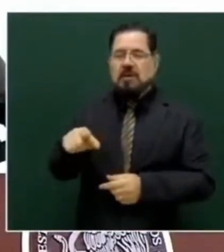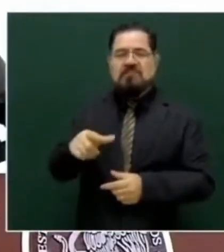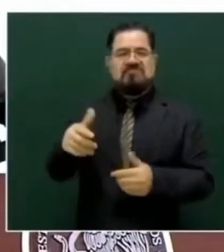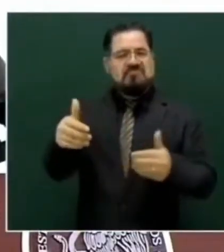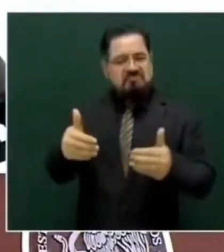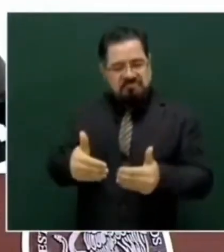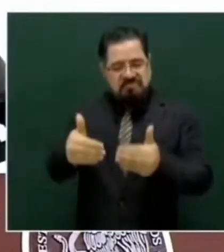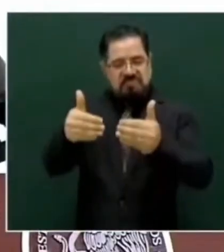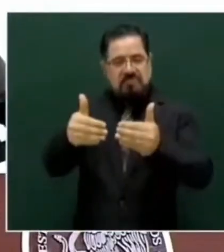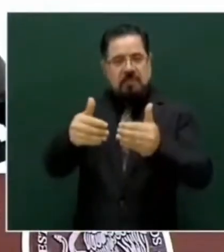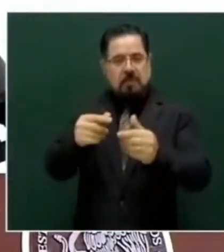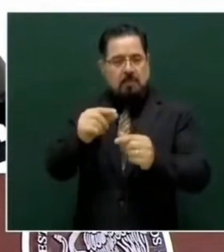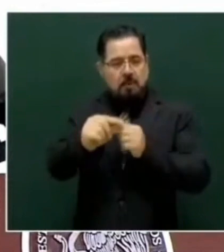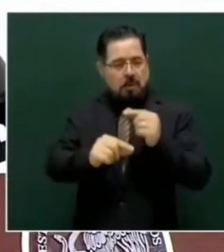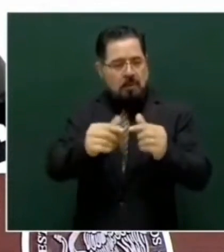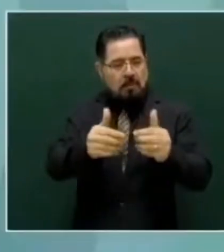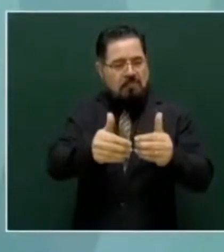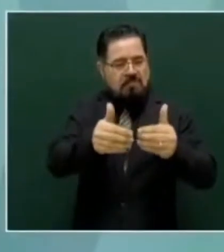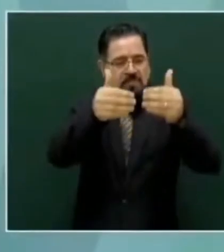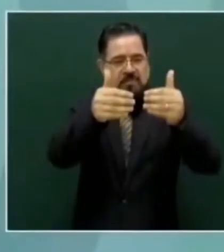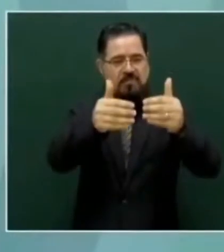tramos de muro.